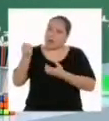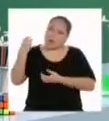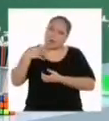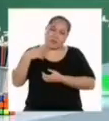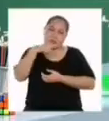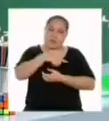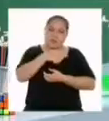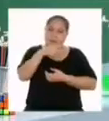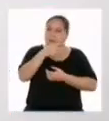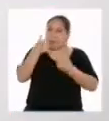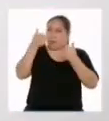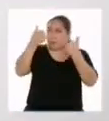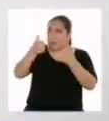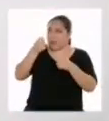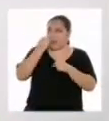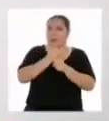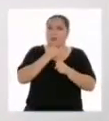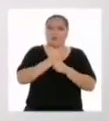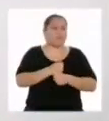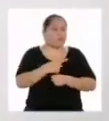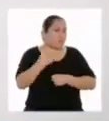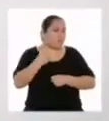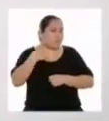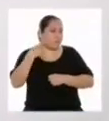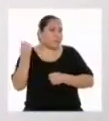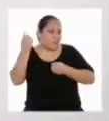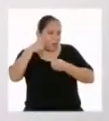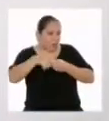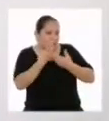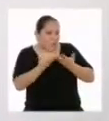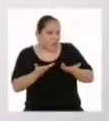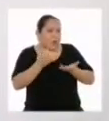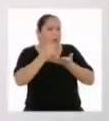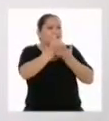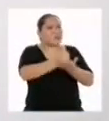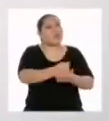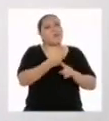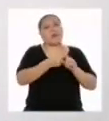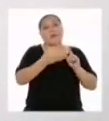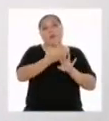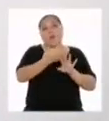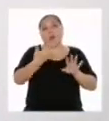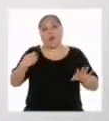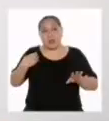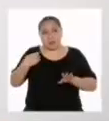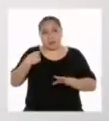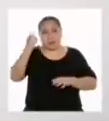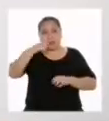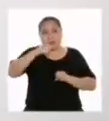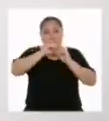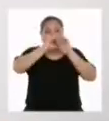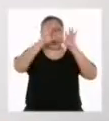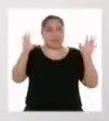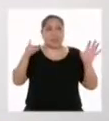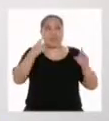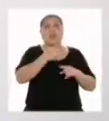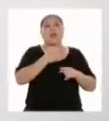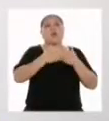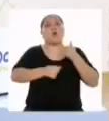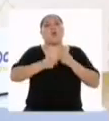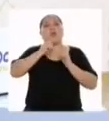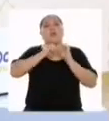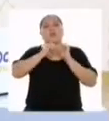estamos realizando bien nuestro trabajo? Será un gusto, para eso estoy aquí. Pero antes que nada debes tener claro qué es lo que